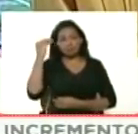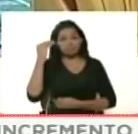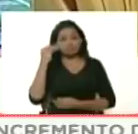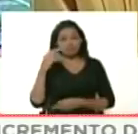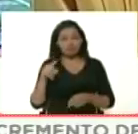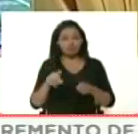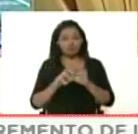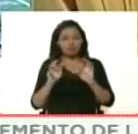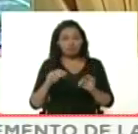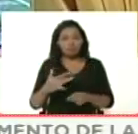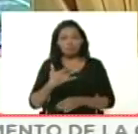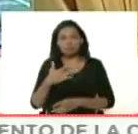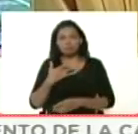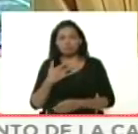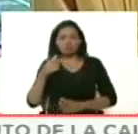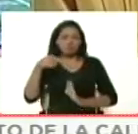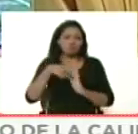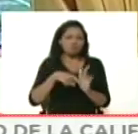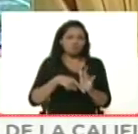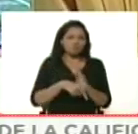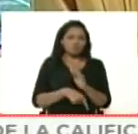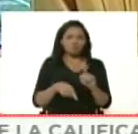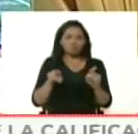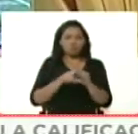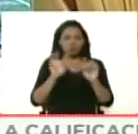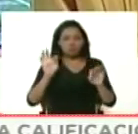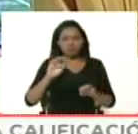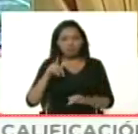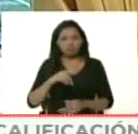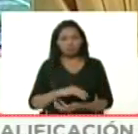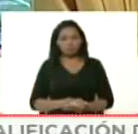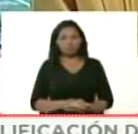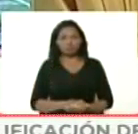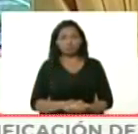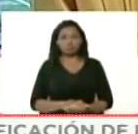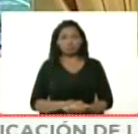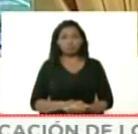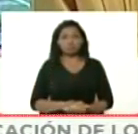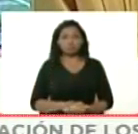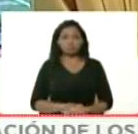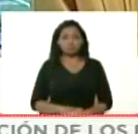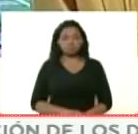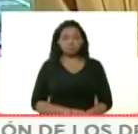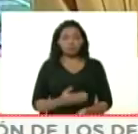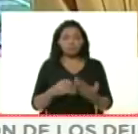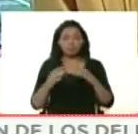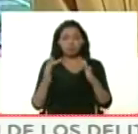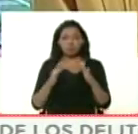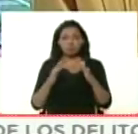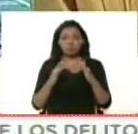pensarlo, sentirlo profundamente. Pensarlo y sentirlo profundamente. Ahora nos vamos